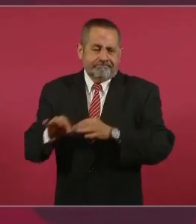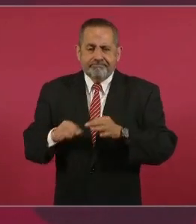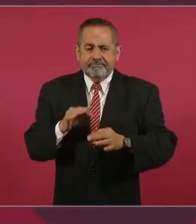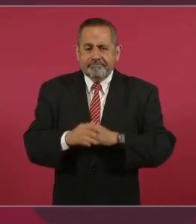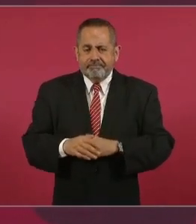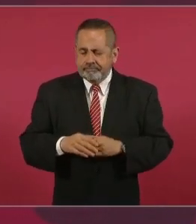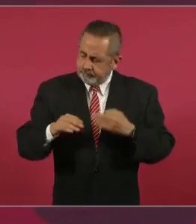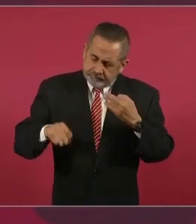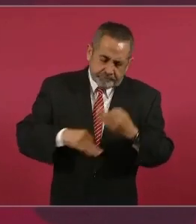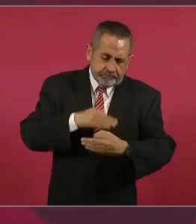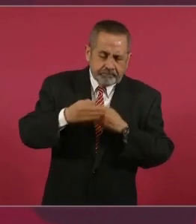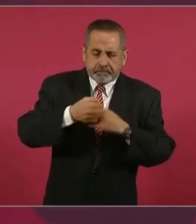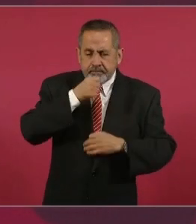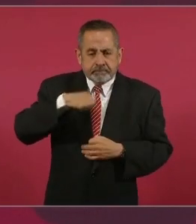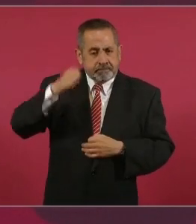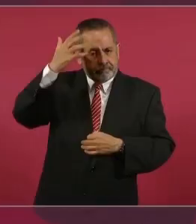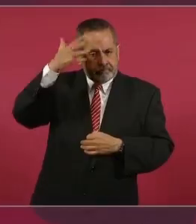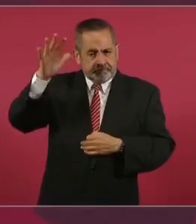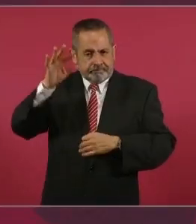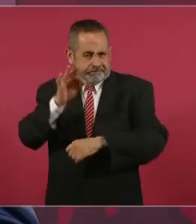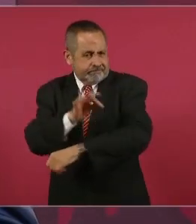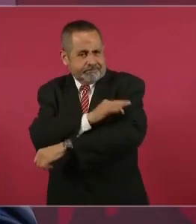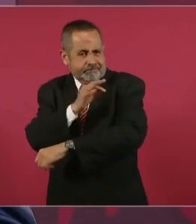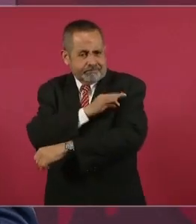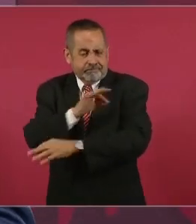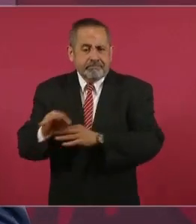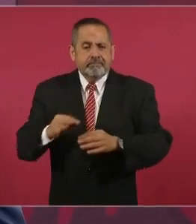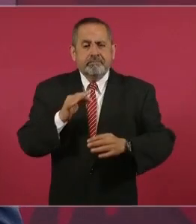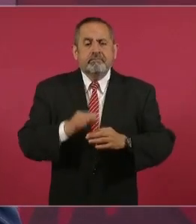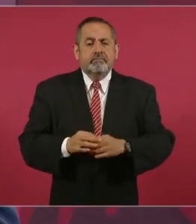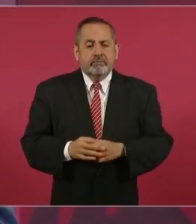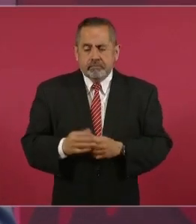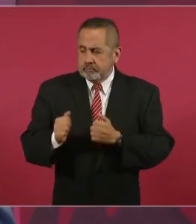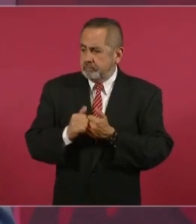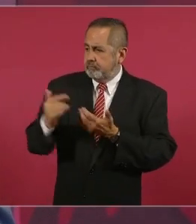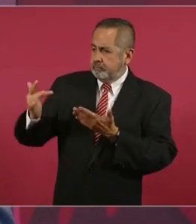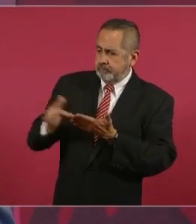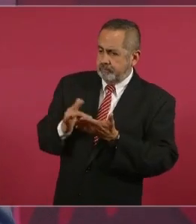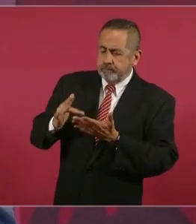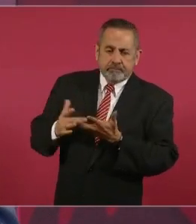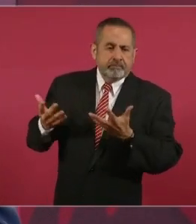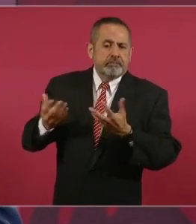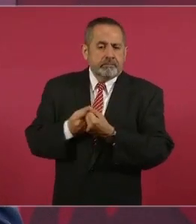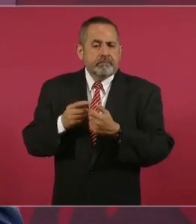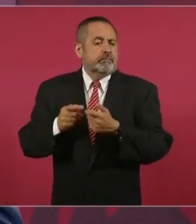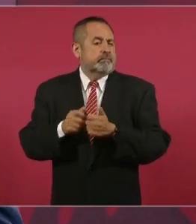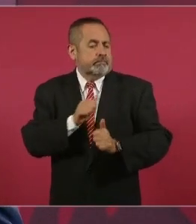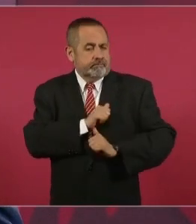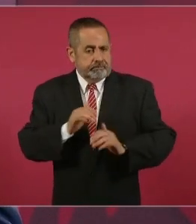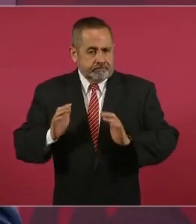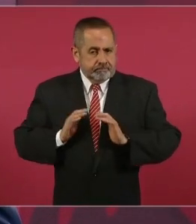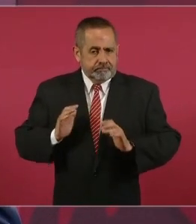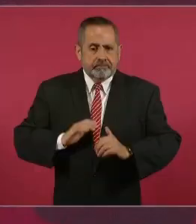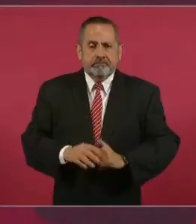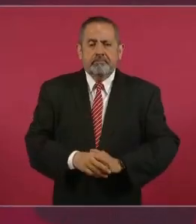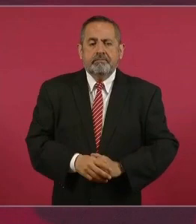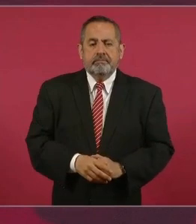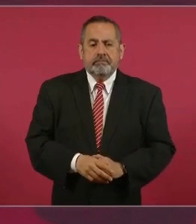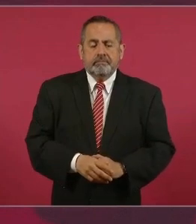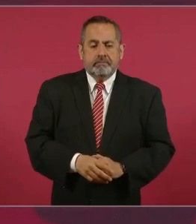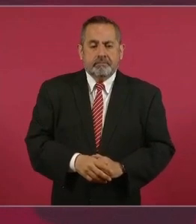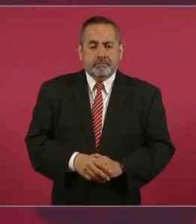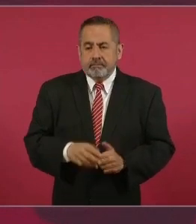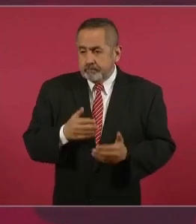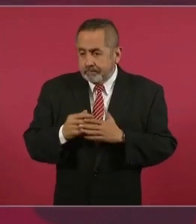Todos los adultos mayores del país con el apoyo de las Fuerzas Armadas. Ahora